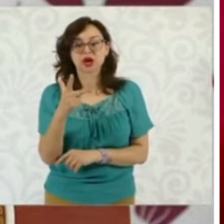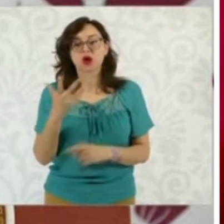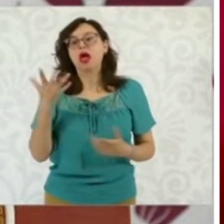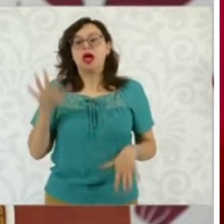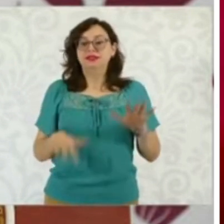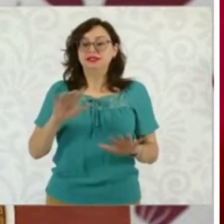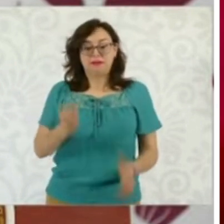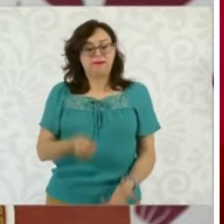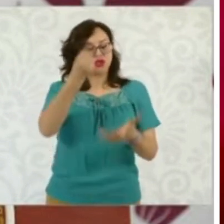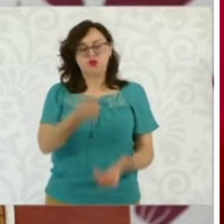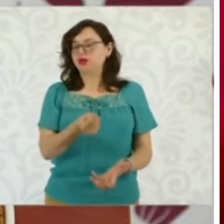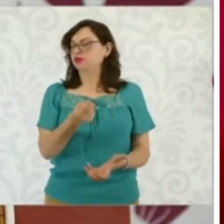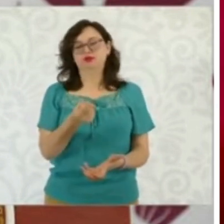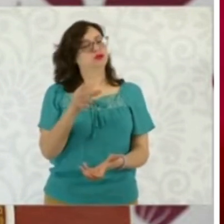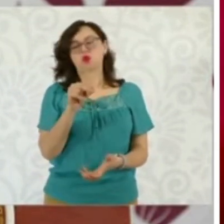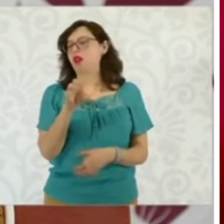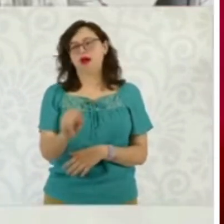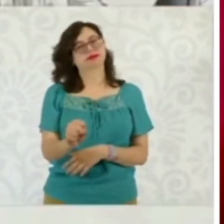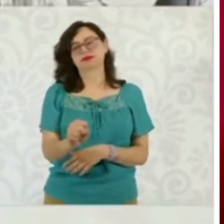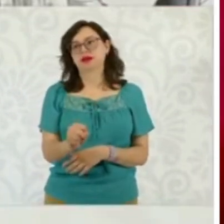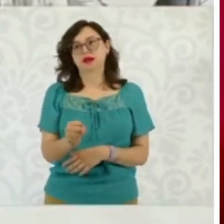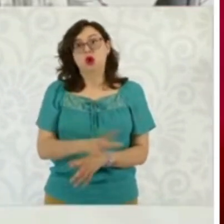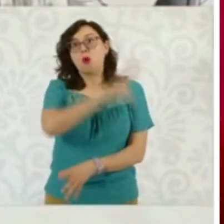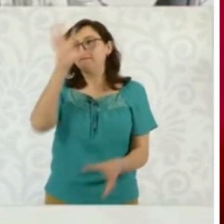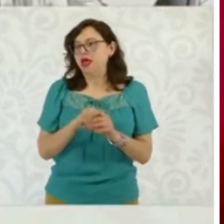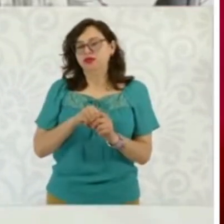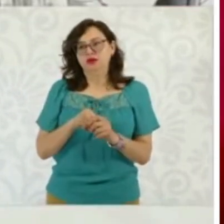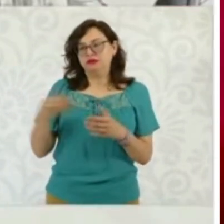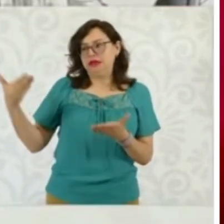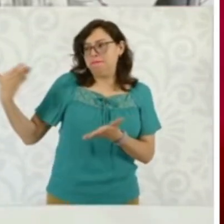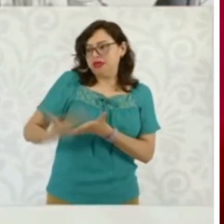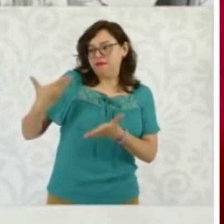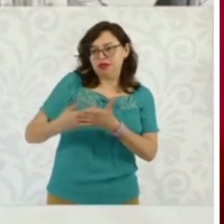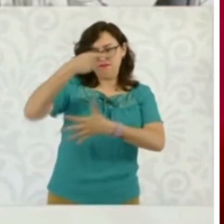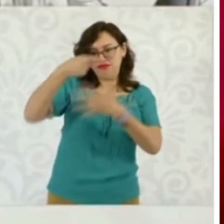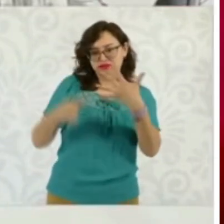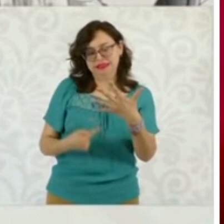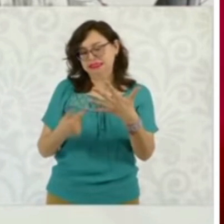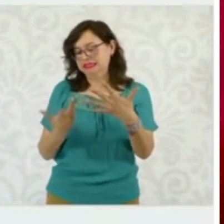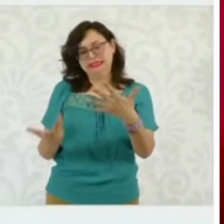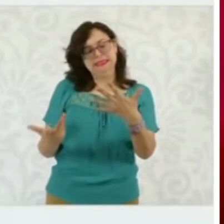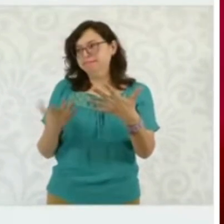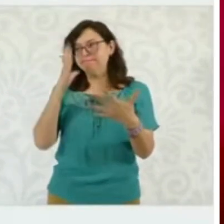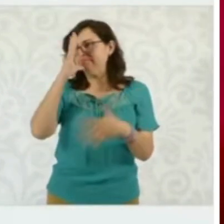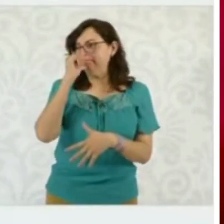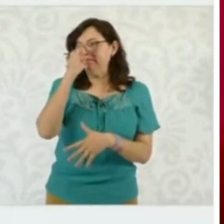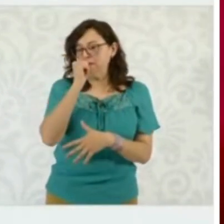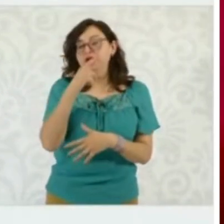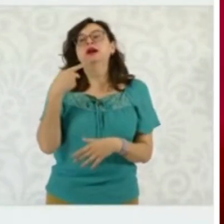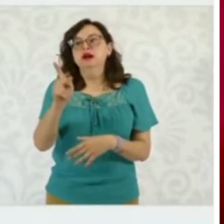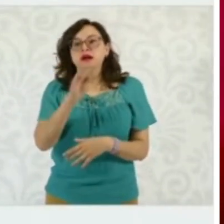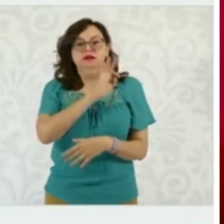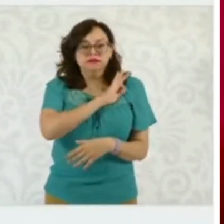los presupuestos pues no alcanzan para poder garantizar todo lo que nos están solicitando, pero se buscan mecanismos como el